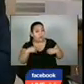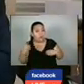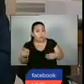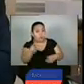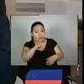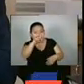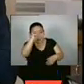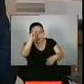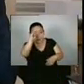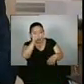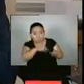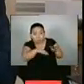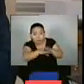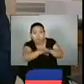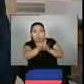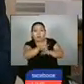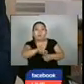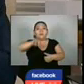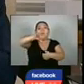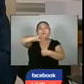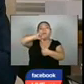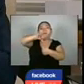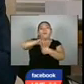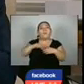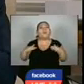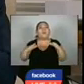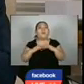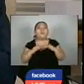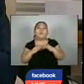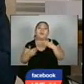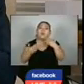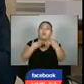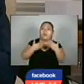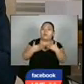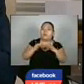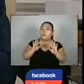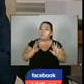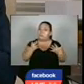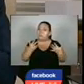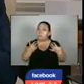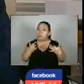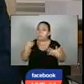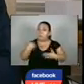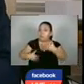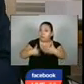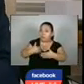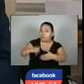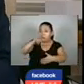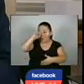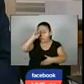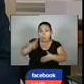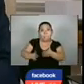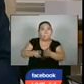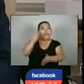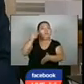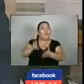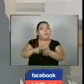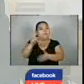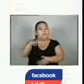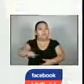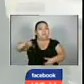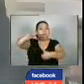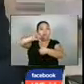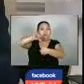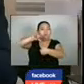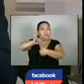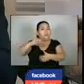migrantes centroamericanos en México e informó que Estados Unidos está en camino de duplicar las visas para Centroamérica para